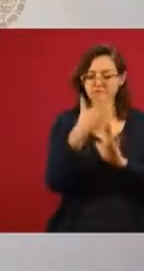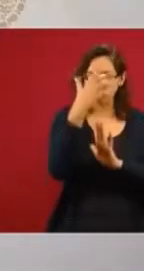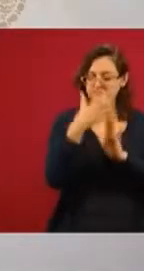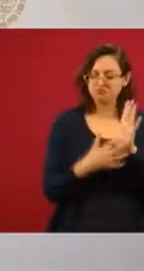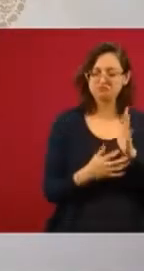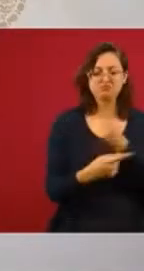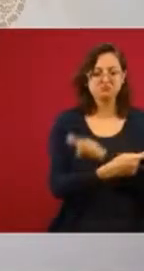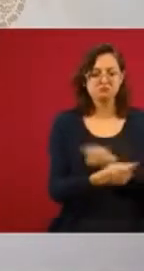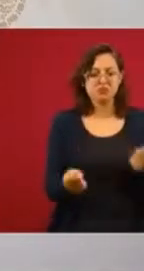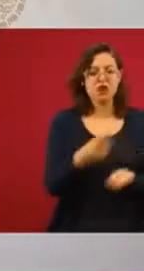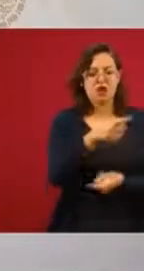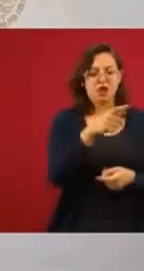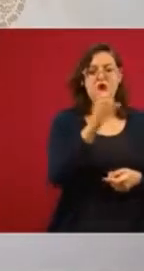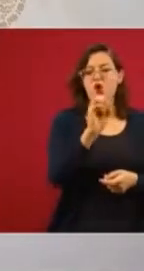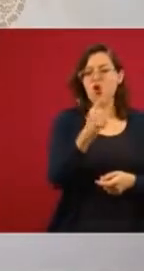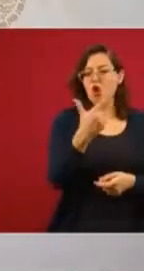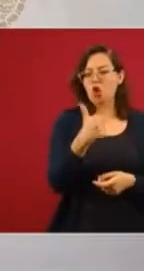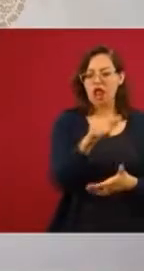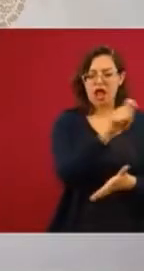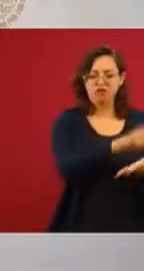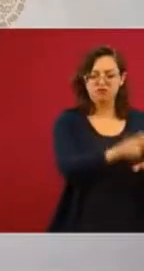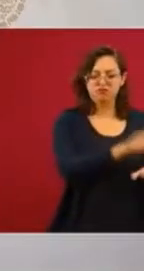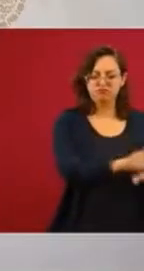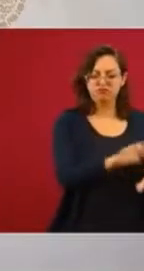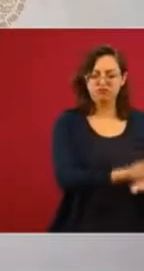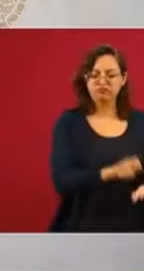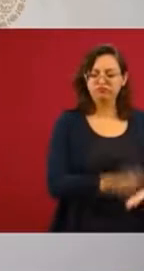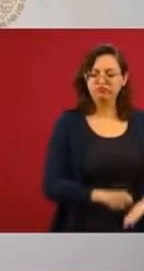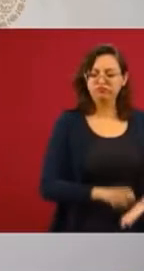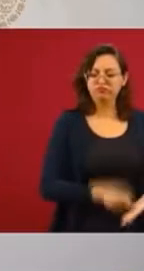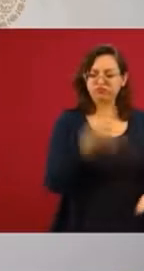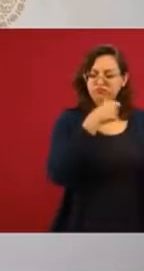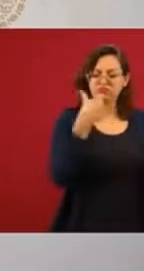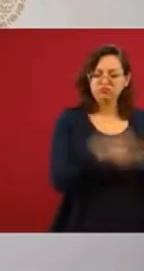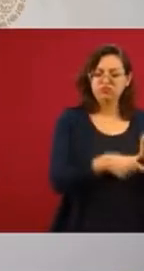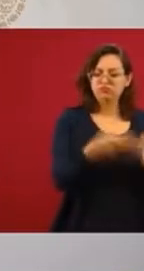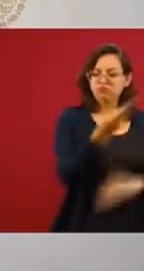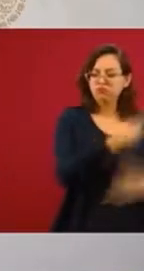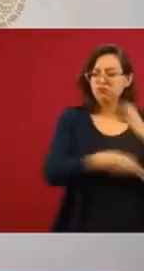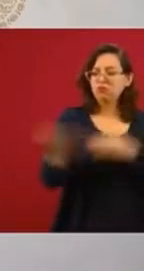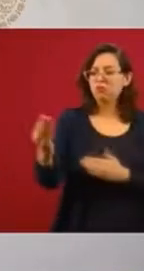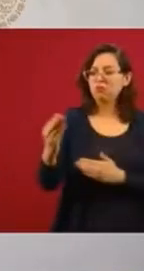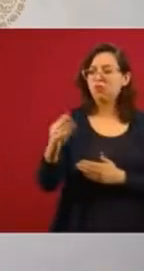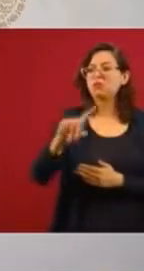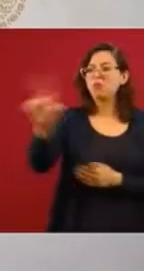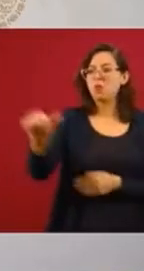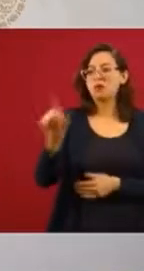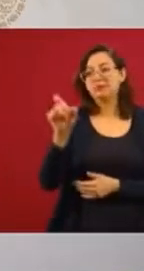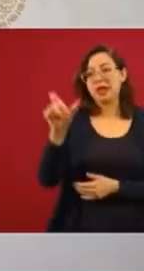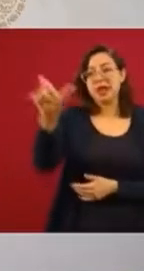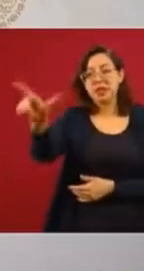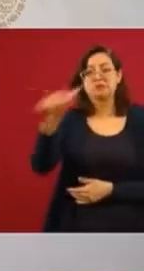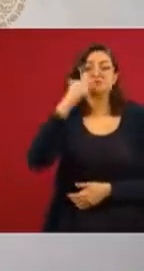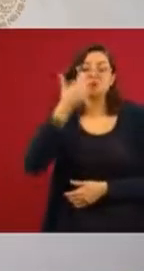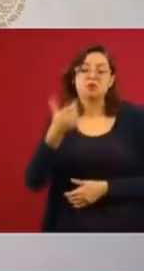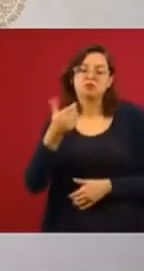renunciar. La respuesta del presidente no fue que se investigaría, que habría que, digamos,